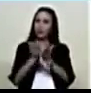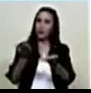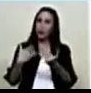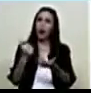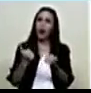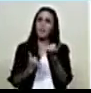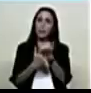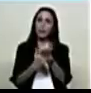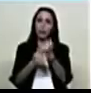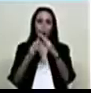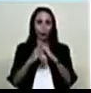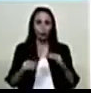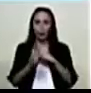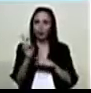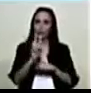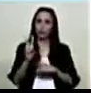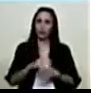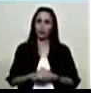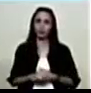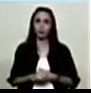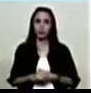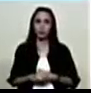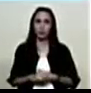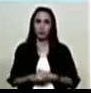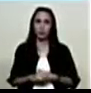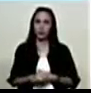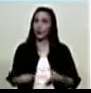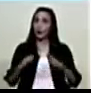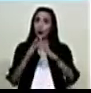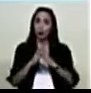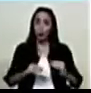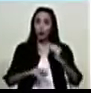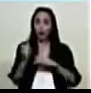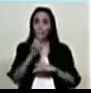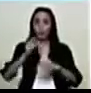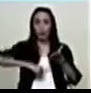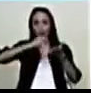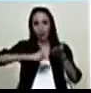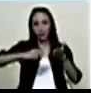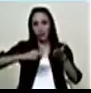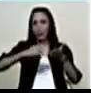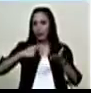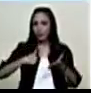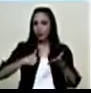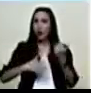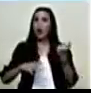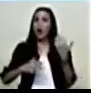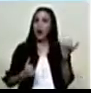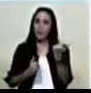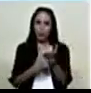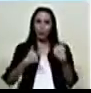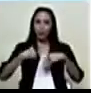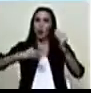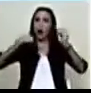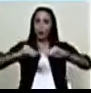por parte del pueblo venezolano y sus organizaciones sociales, para que el pueblo venezolano proceda a firmarlo, y estoy de acuerdo. Apenas